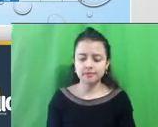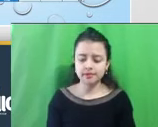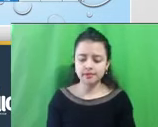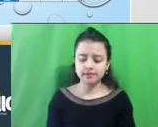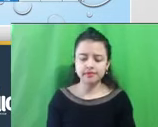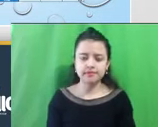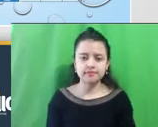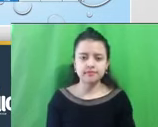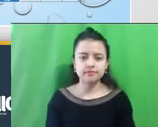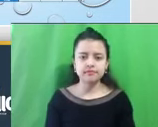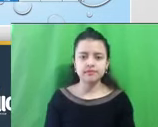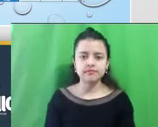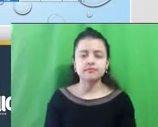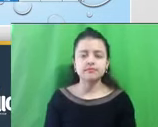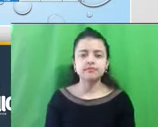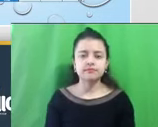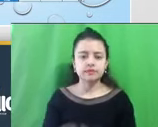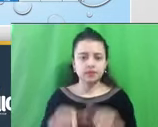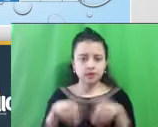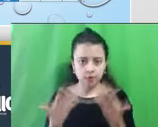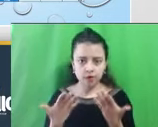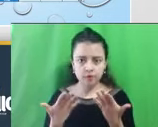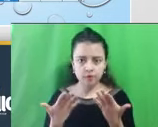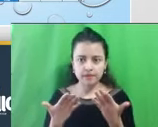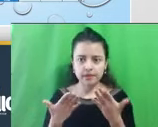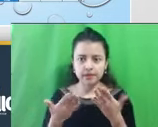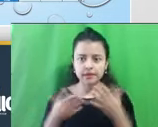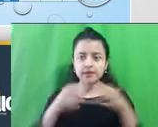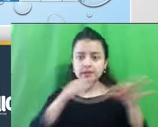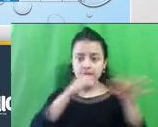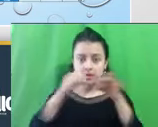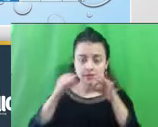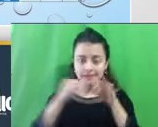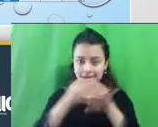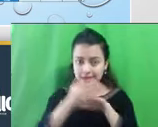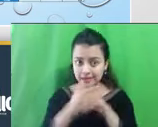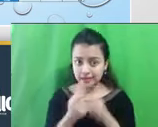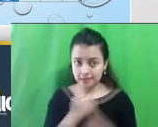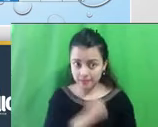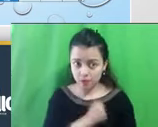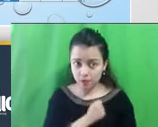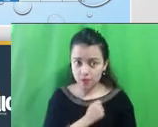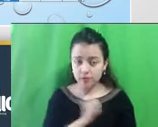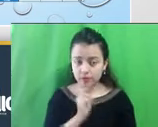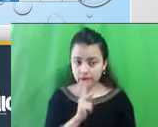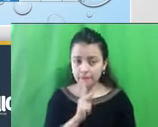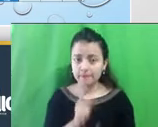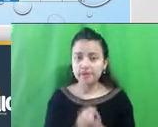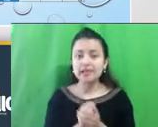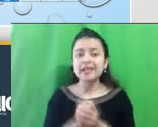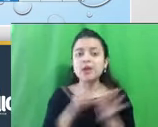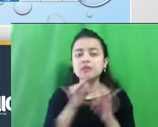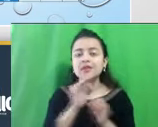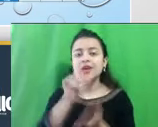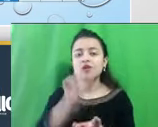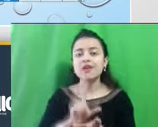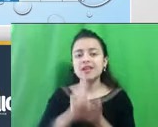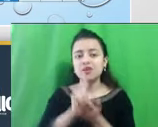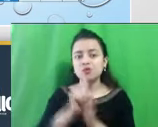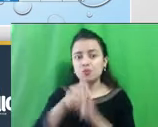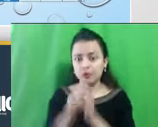también tenemos que aumentar los litros por segundo para ser tratados. En este momento, pues la empresa Acueducto, y de acuerdo a